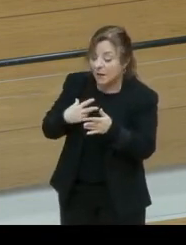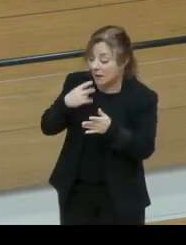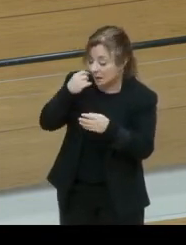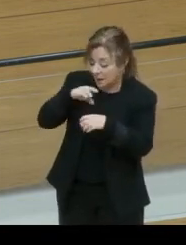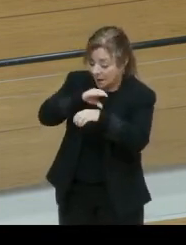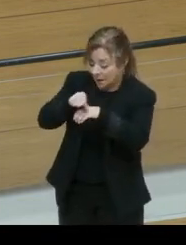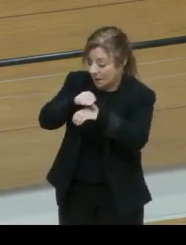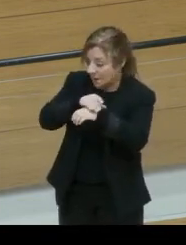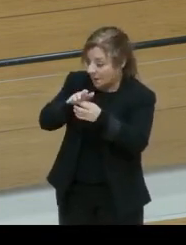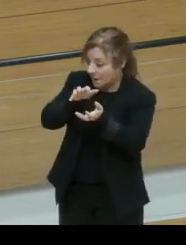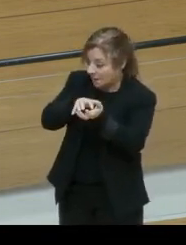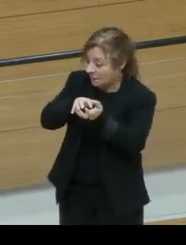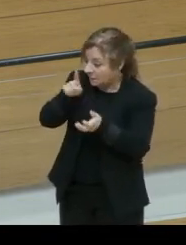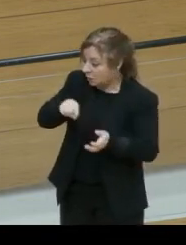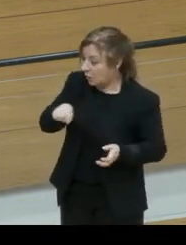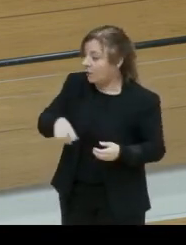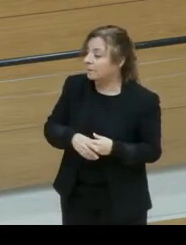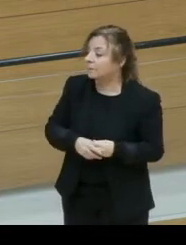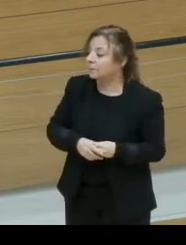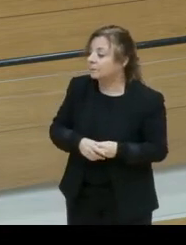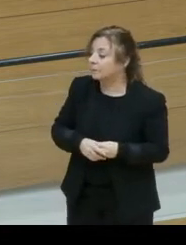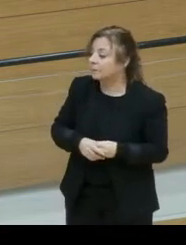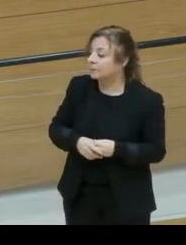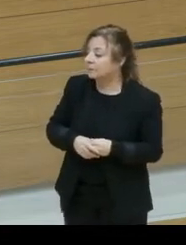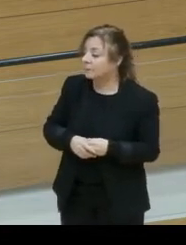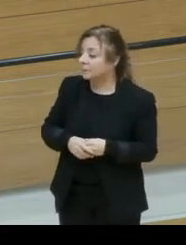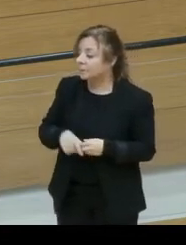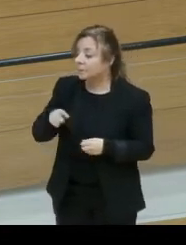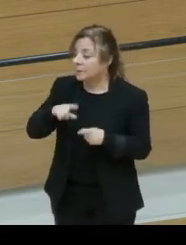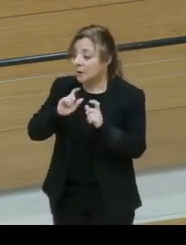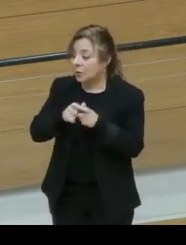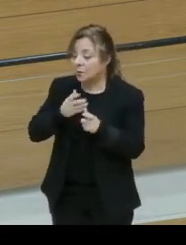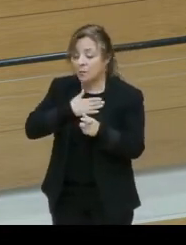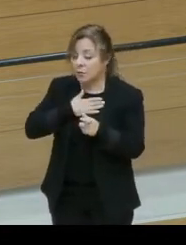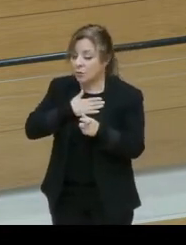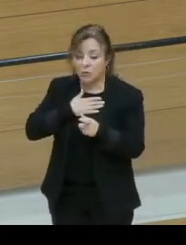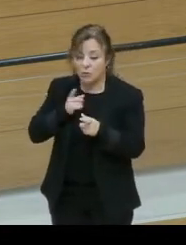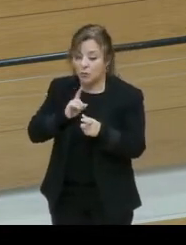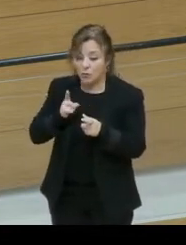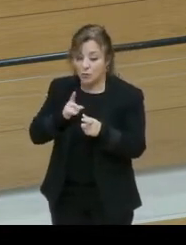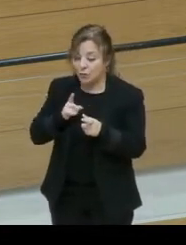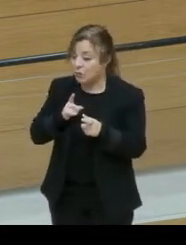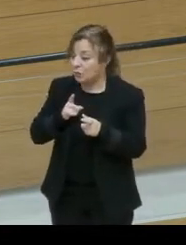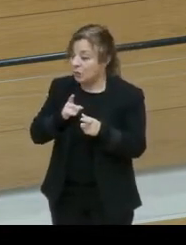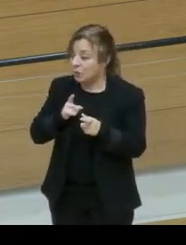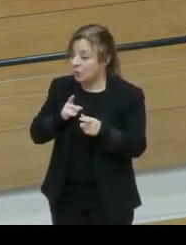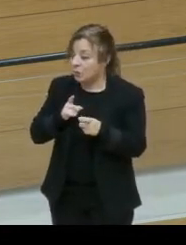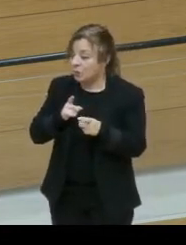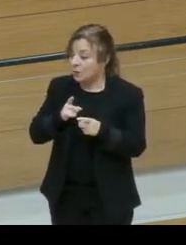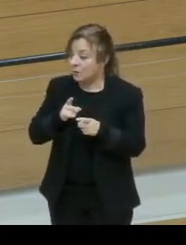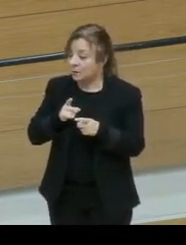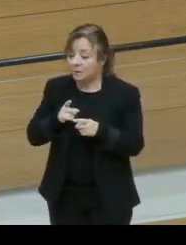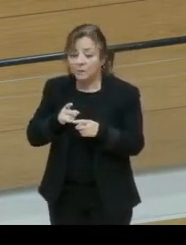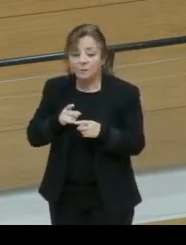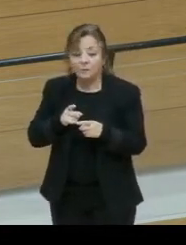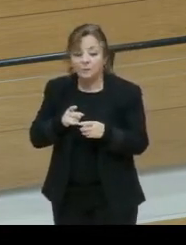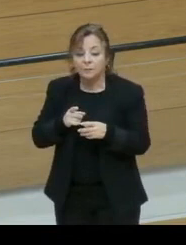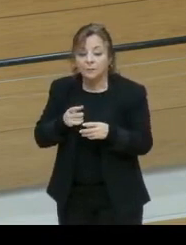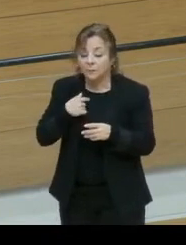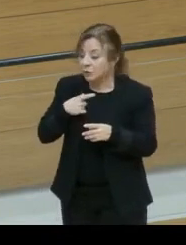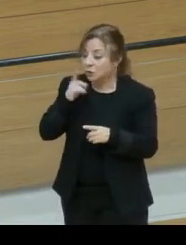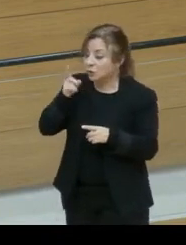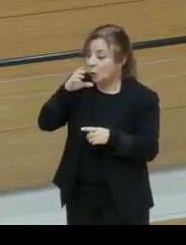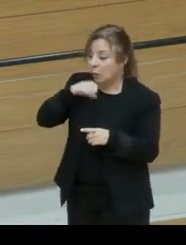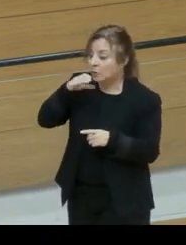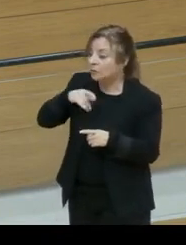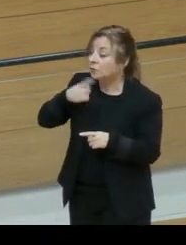esa gran barrera, claro. En mi grupo no. Hay muy Pero sí, hay claro, intravenosa, era simplemente cualquiera. curiosidad. Vamos, Lo que